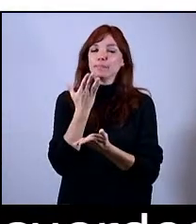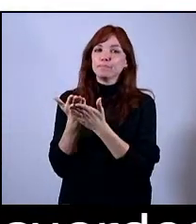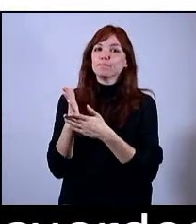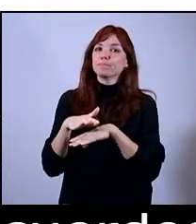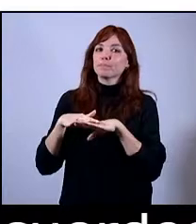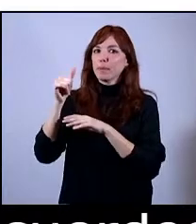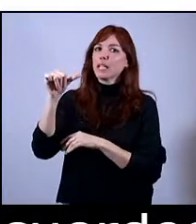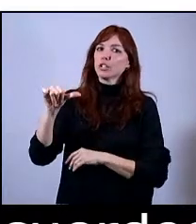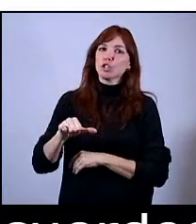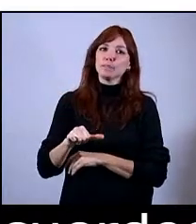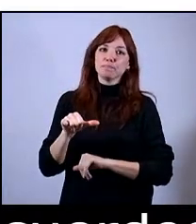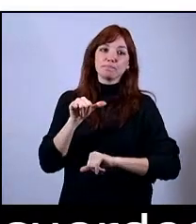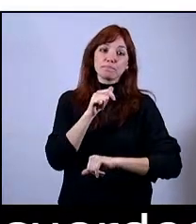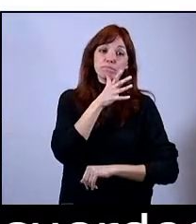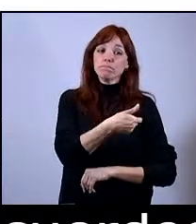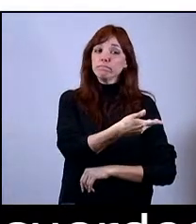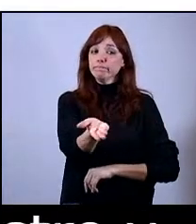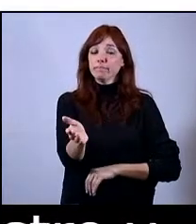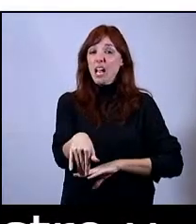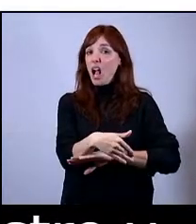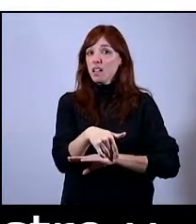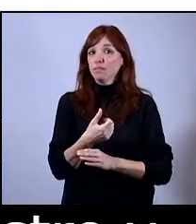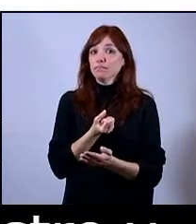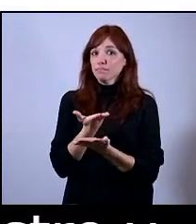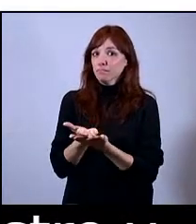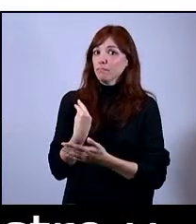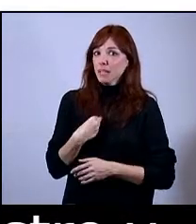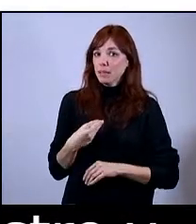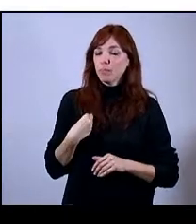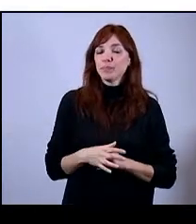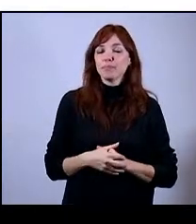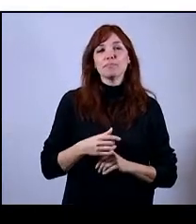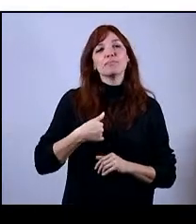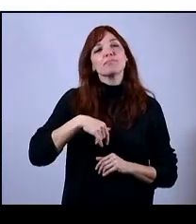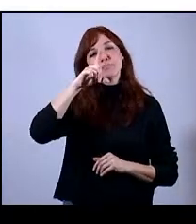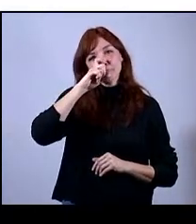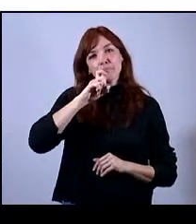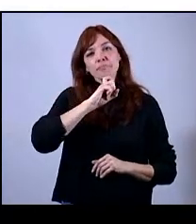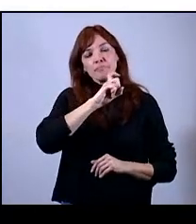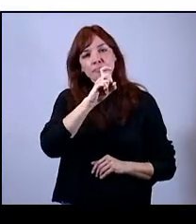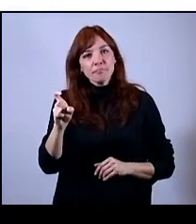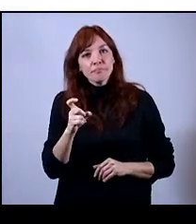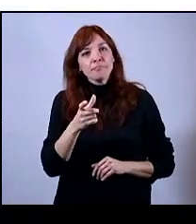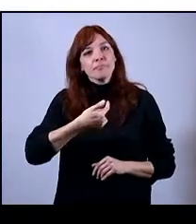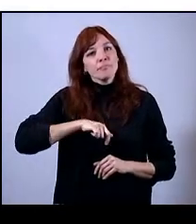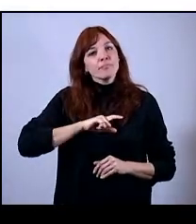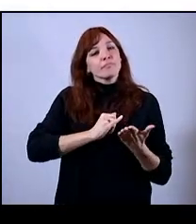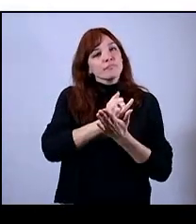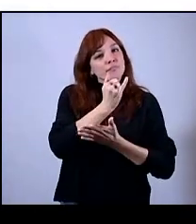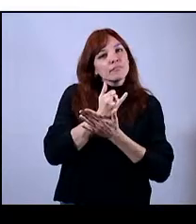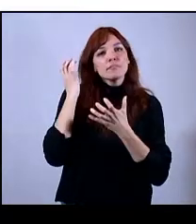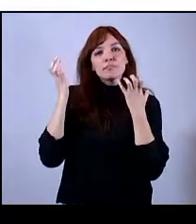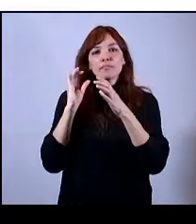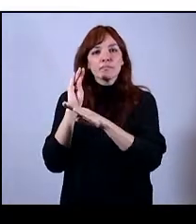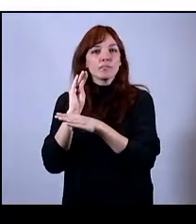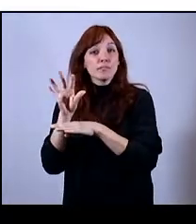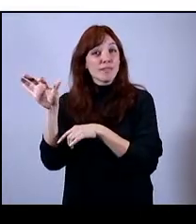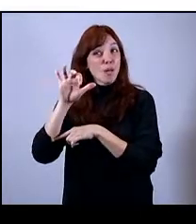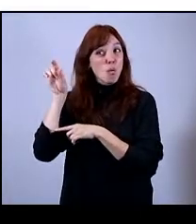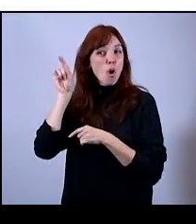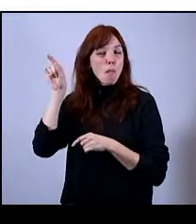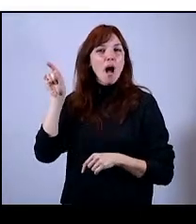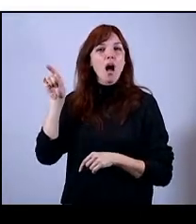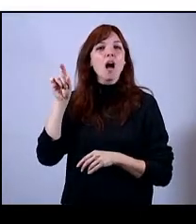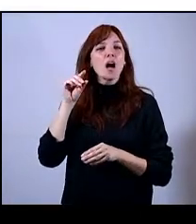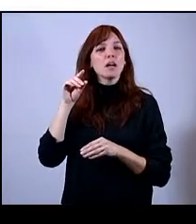ministro y que están demandando en la calle. Y sí que me gustaría recordar que nuestros agricultores y ganaderos europeos